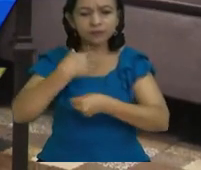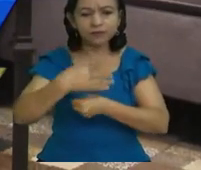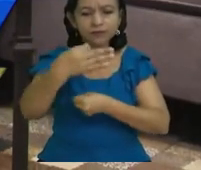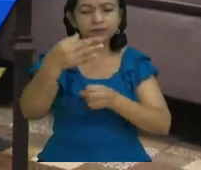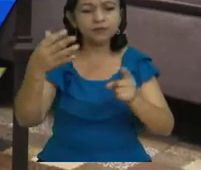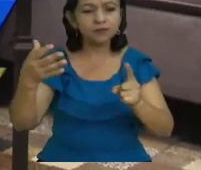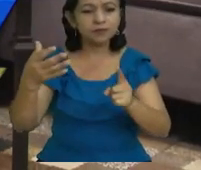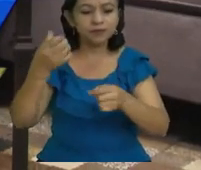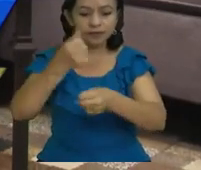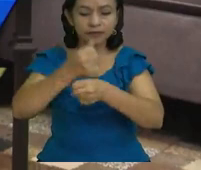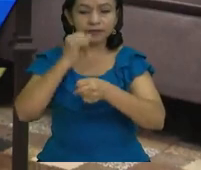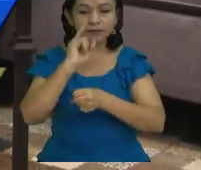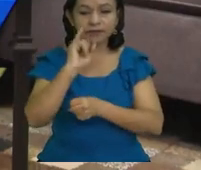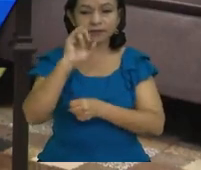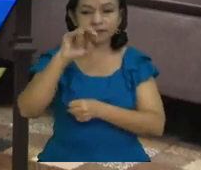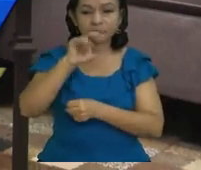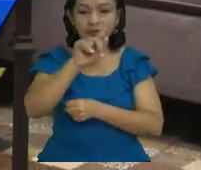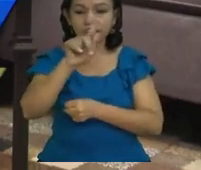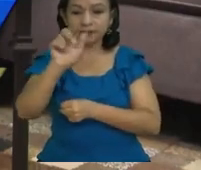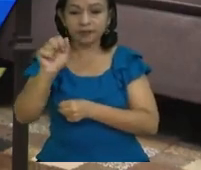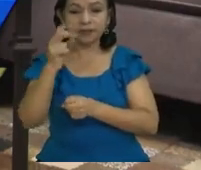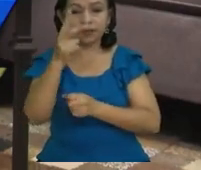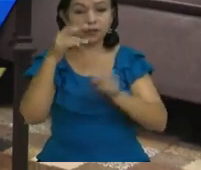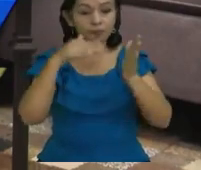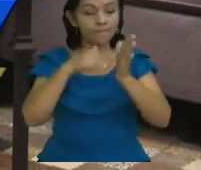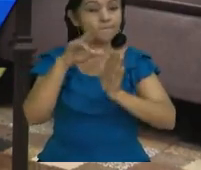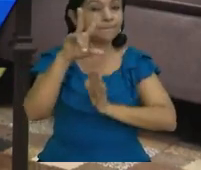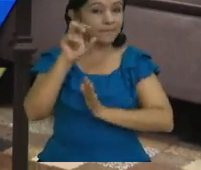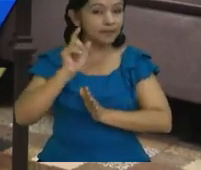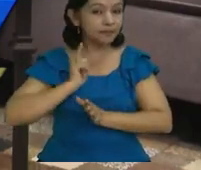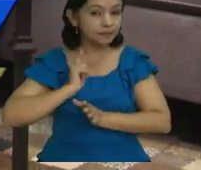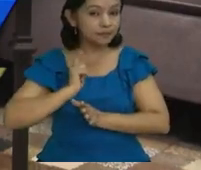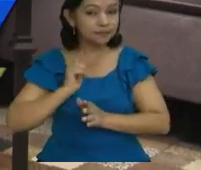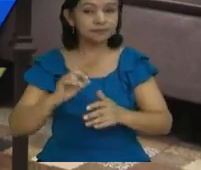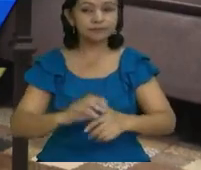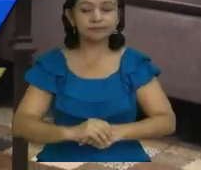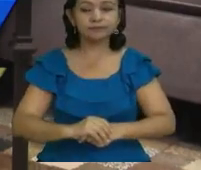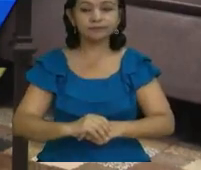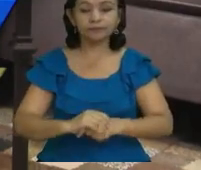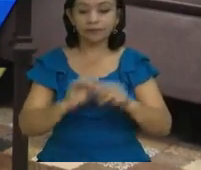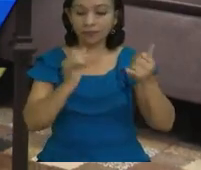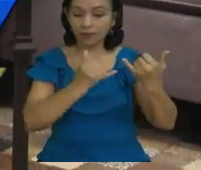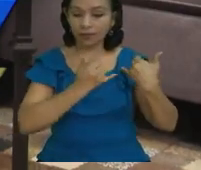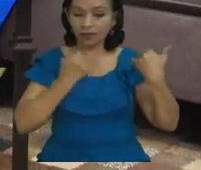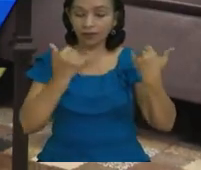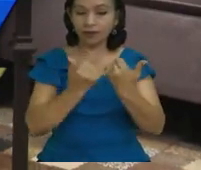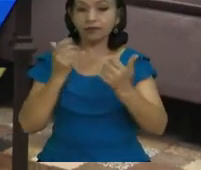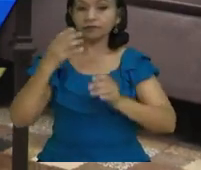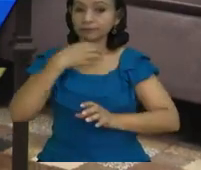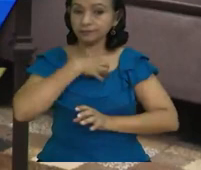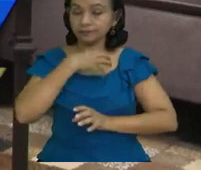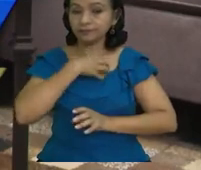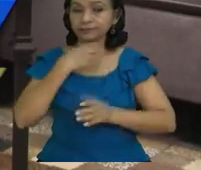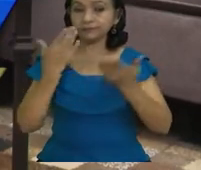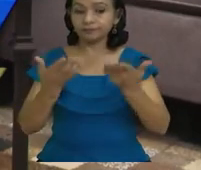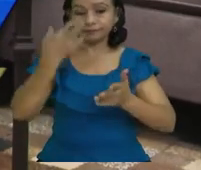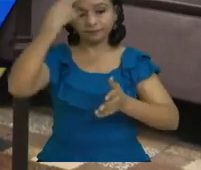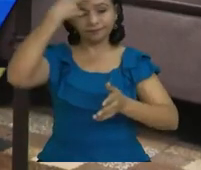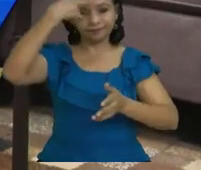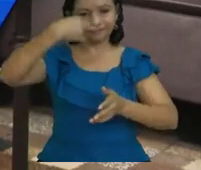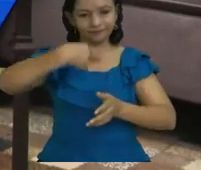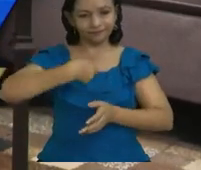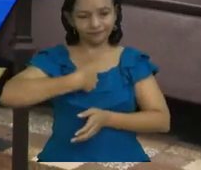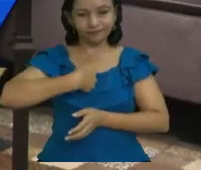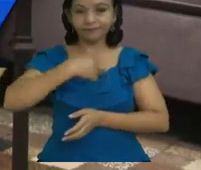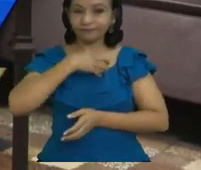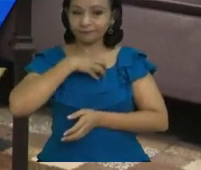esta labor del INTA en este año 2020? Sí. Fíjate de que, por ejemplo, como instituto tenemos la responsabilidad, por